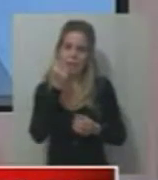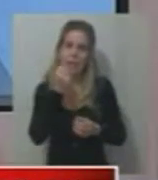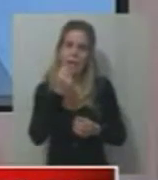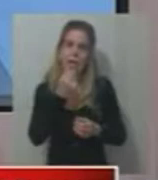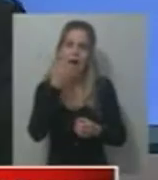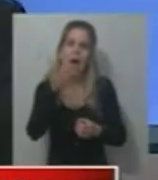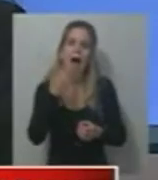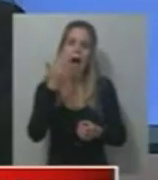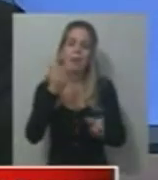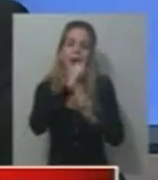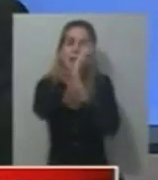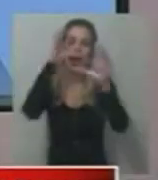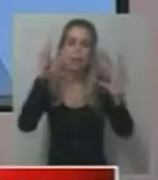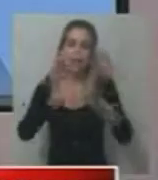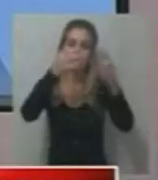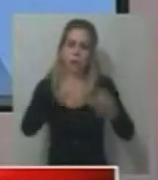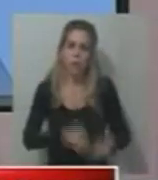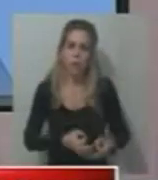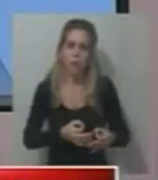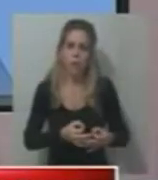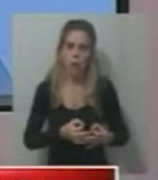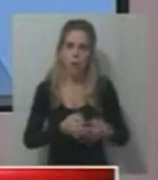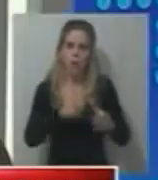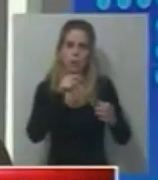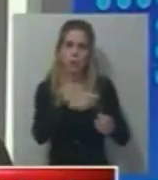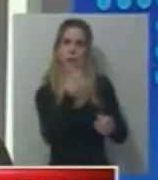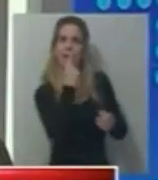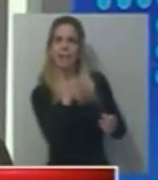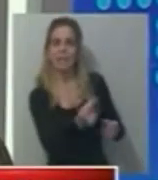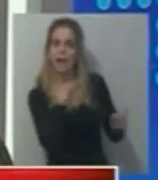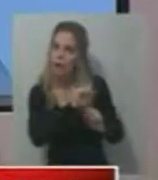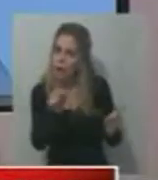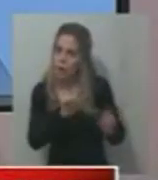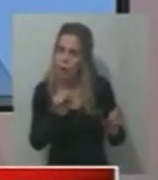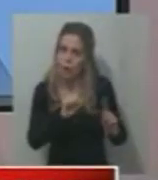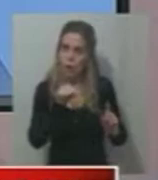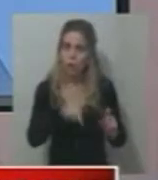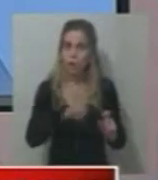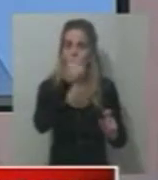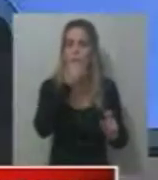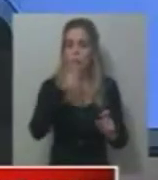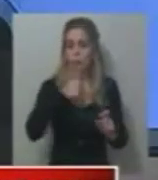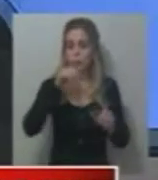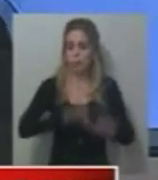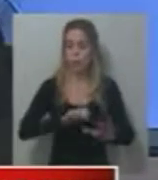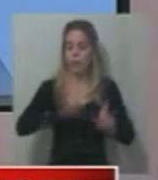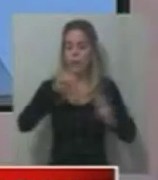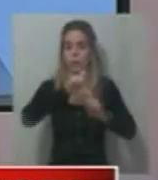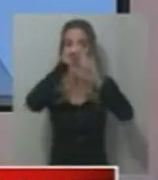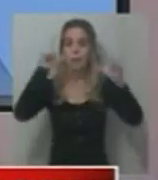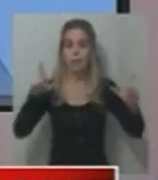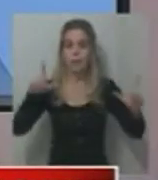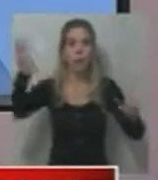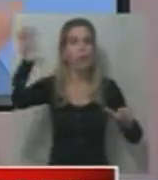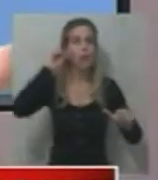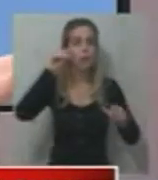así. Fíjate vos que tampoco iba a ser una crítica, va a decir mi estupor ante la facilidad con que se habla en esta época. Delante de